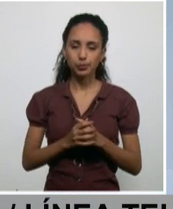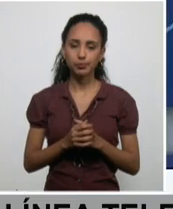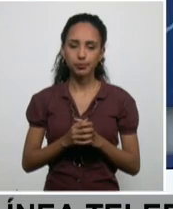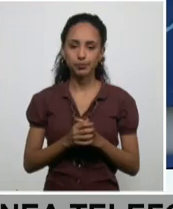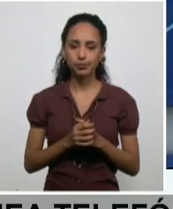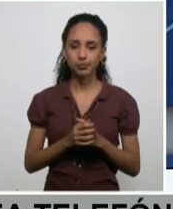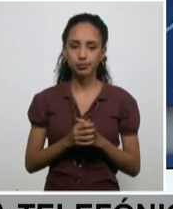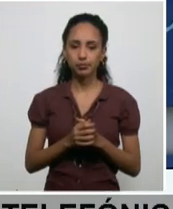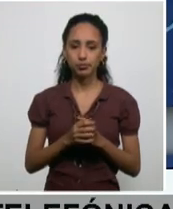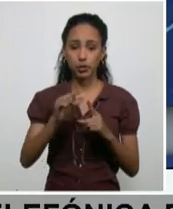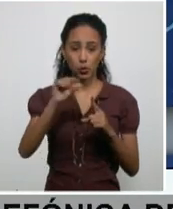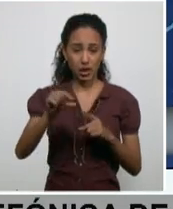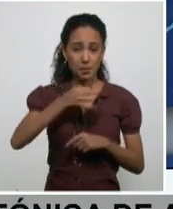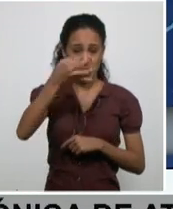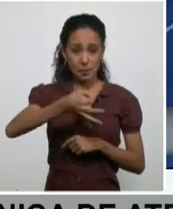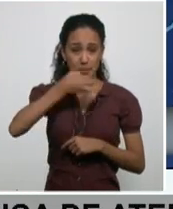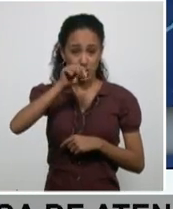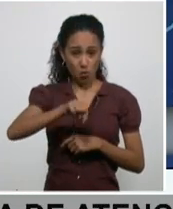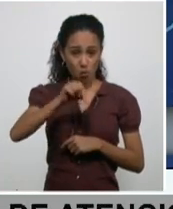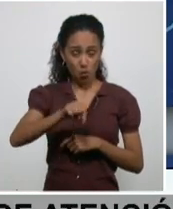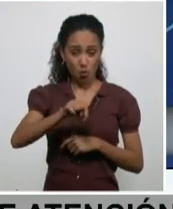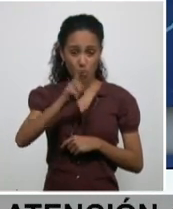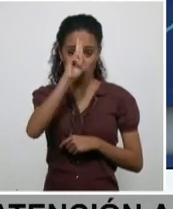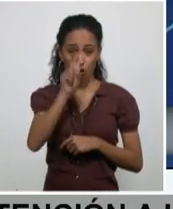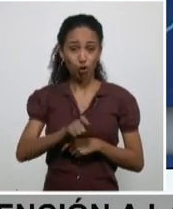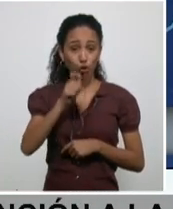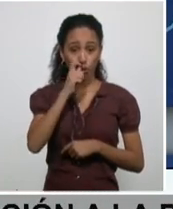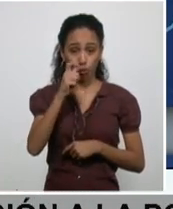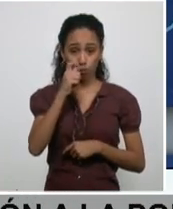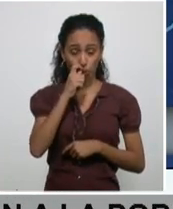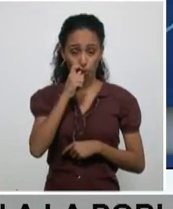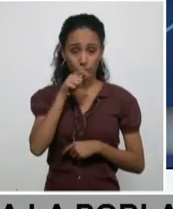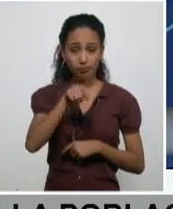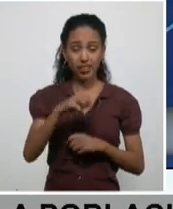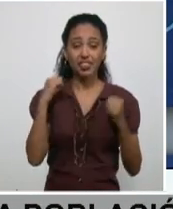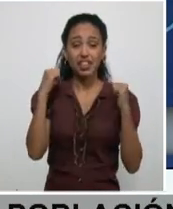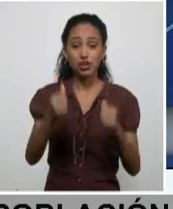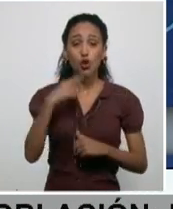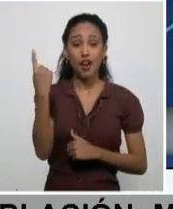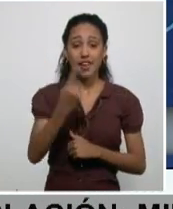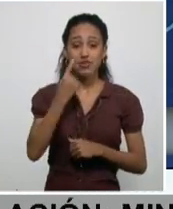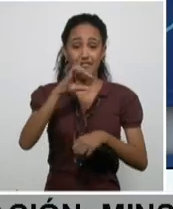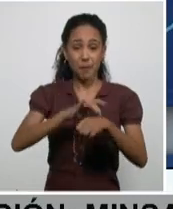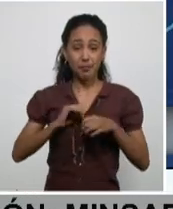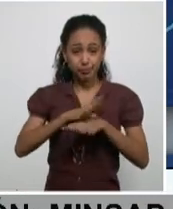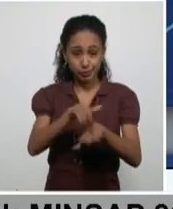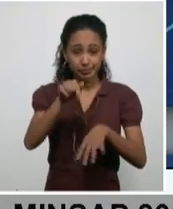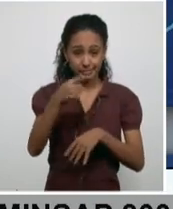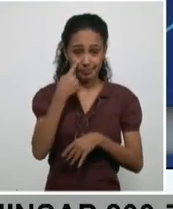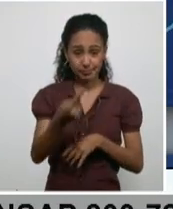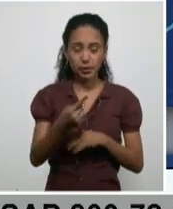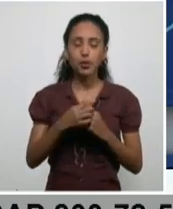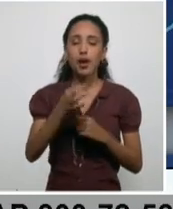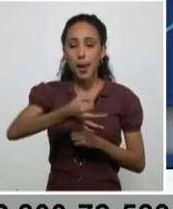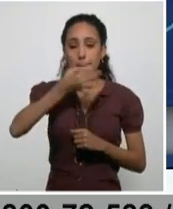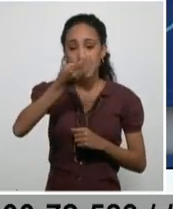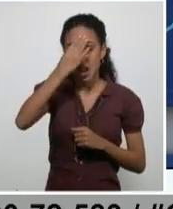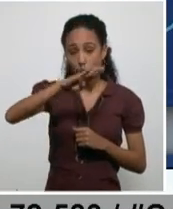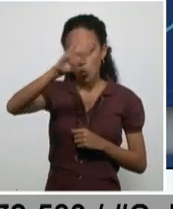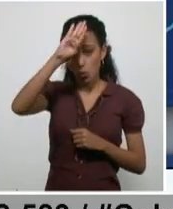que resaltó en esta jornada el doctor Francisco Durán, director nacional de epidemiología, bueno, destaca que Cuba